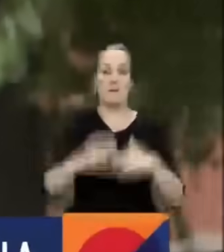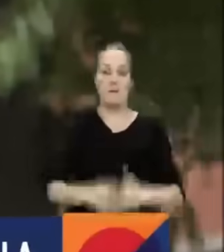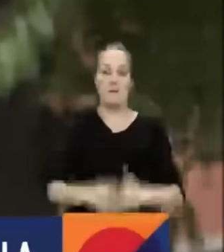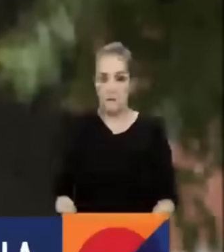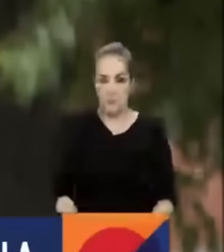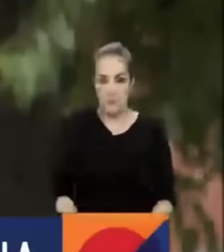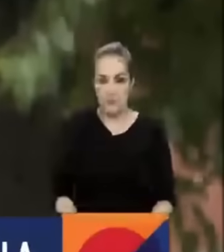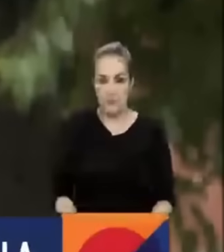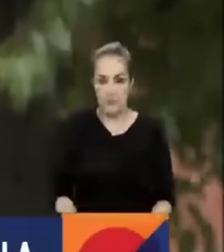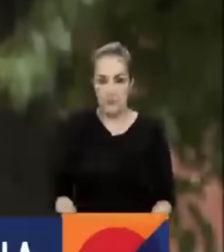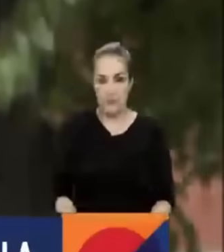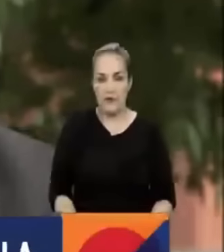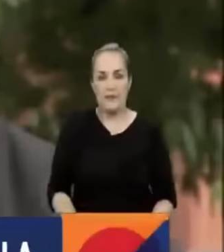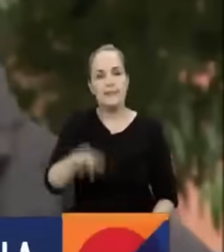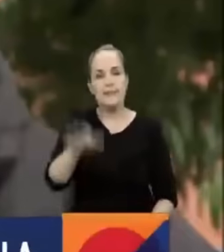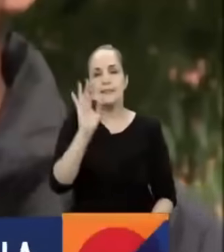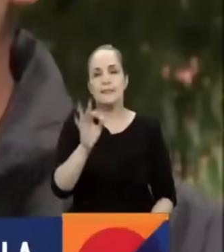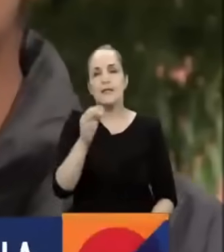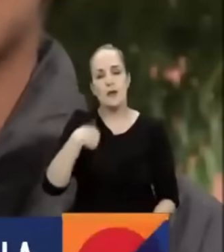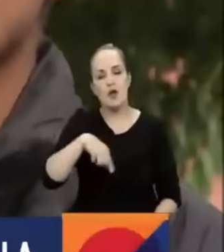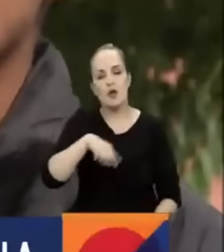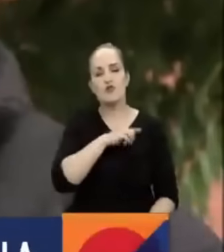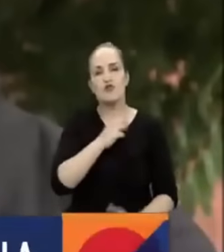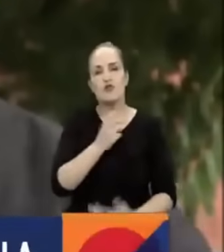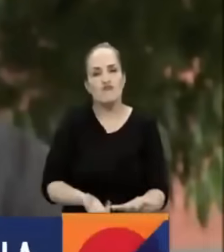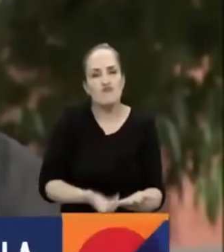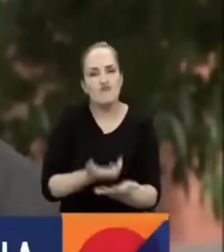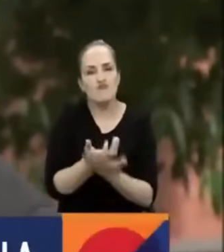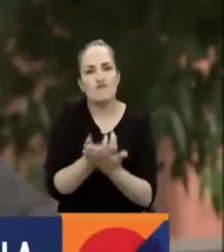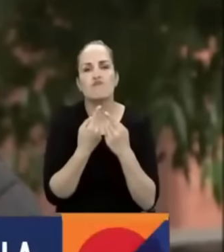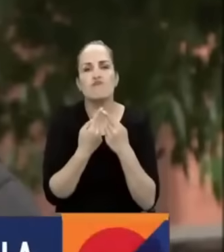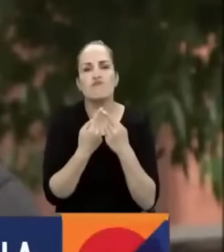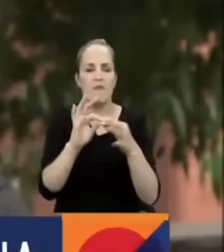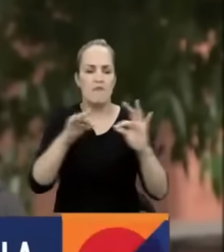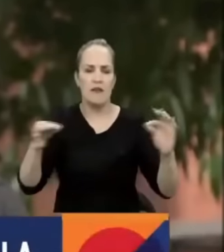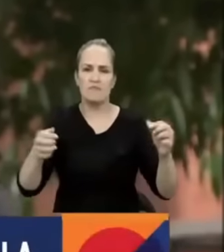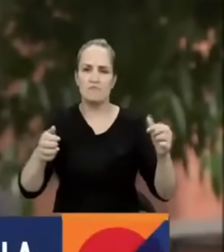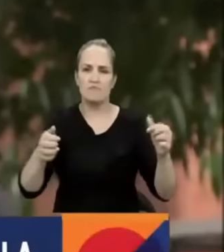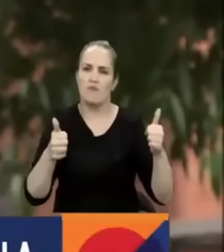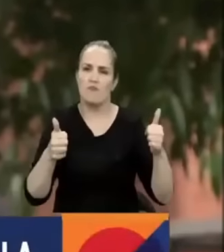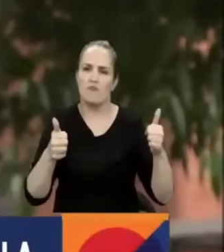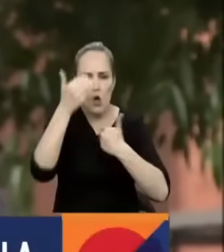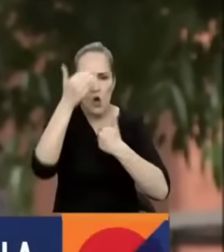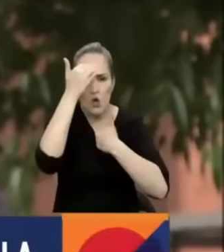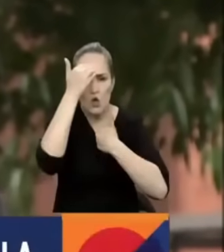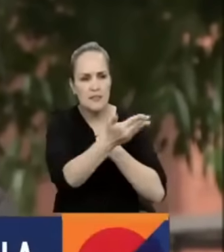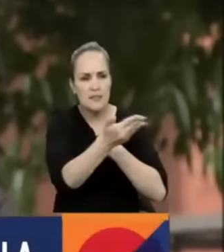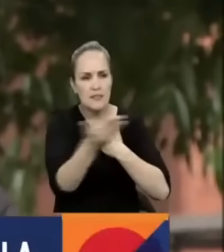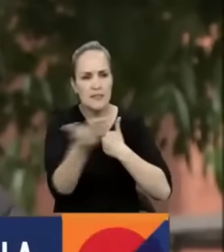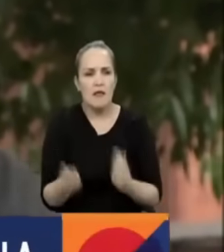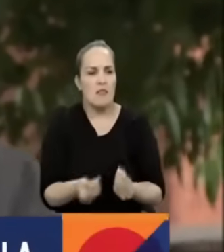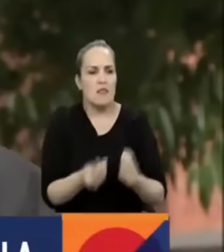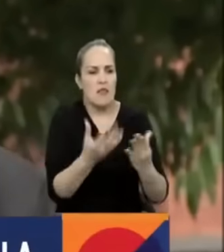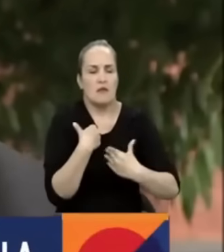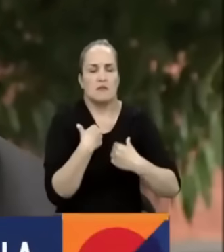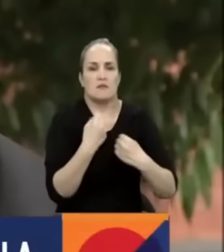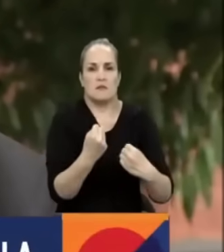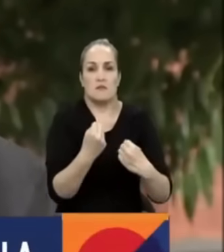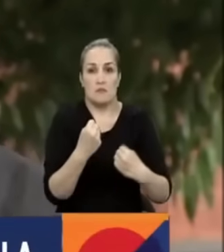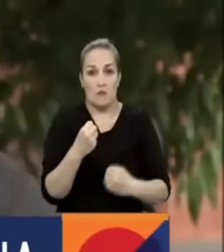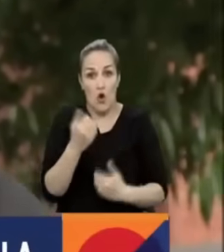Llevando siempre la buena palabra, la medicina, para crear conciencia de que la lengua de